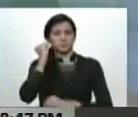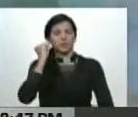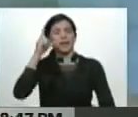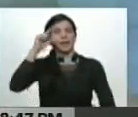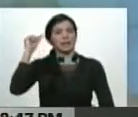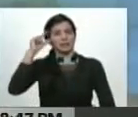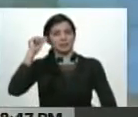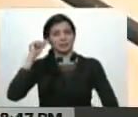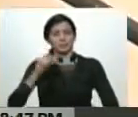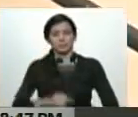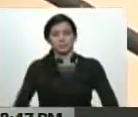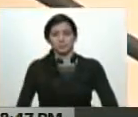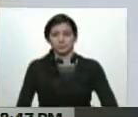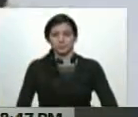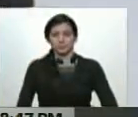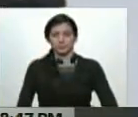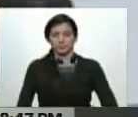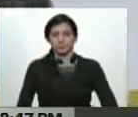Sanguino.